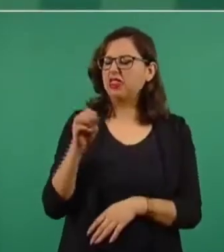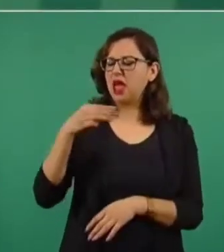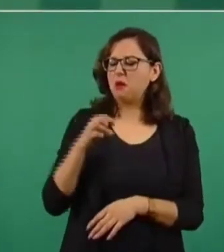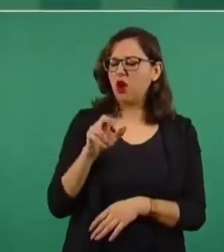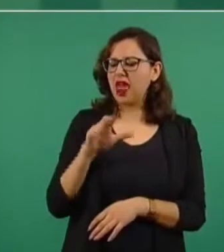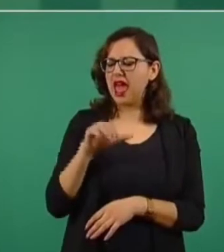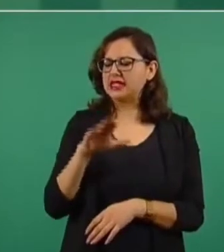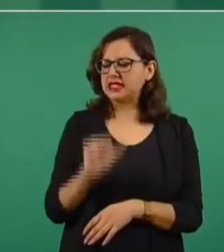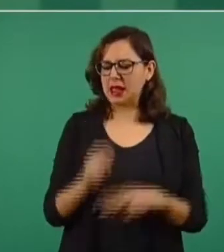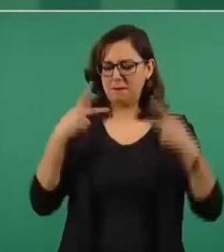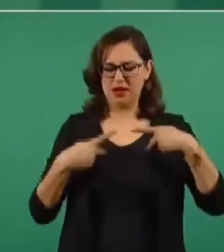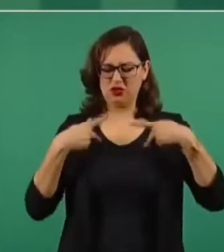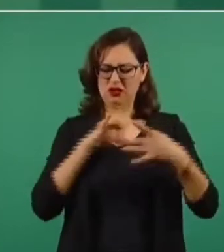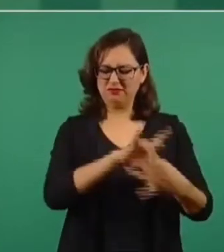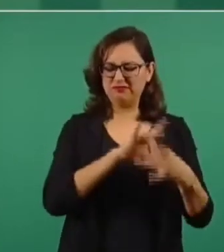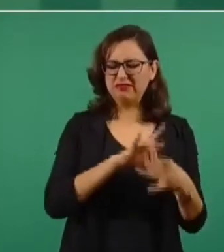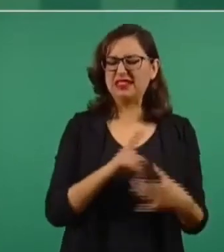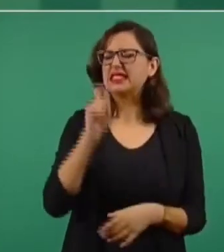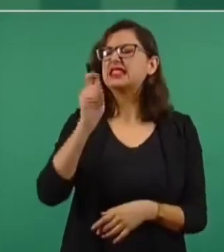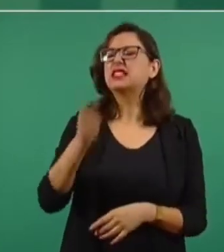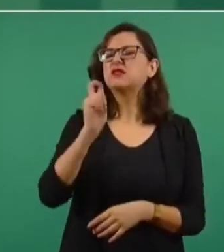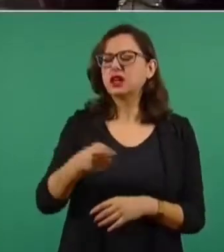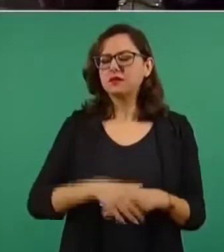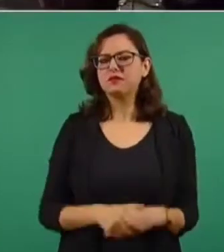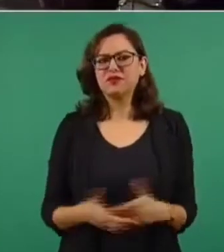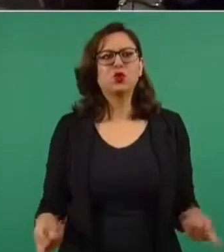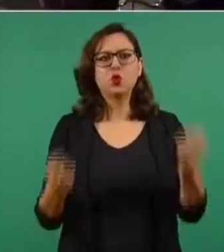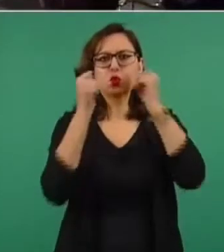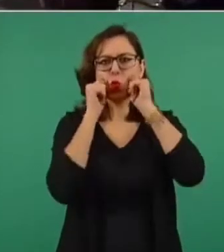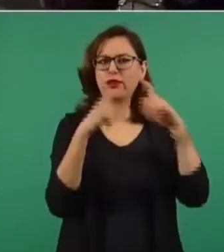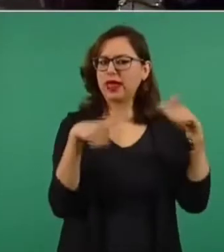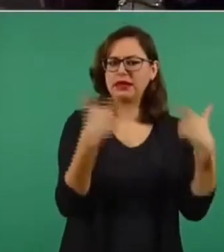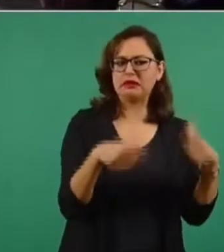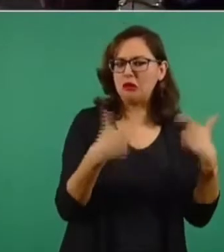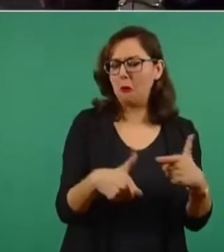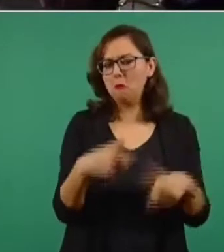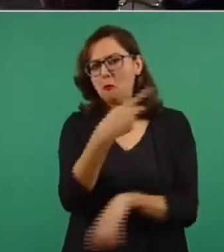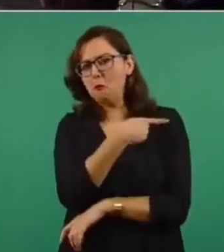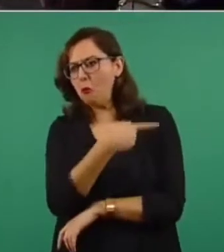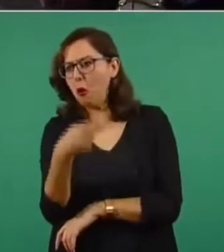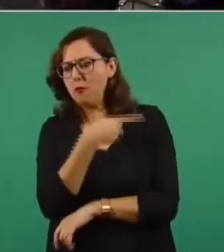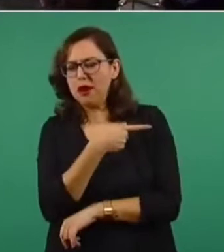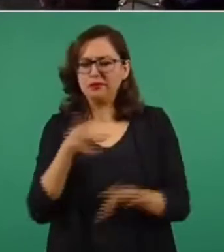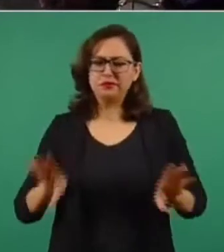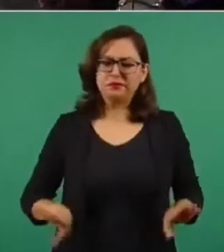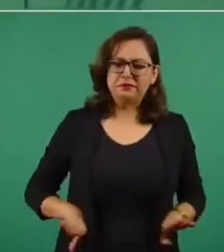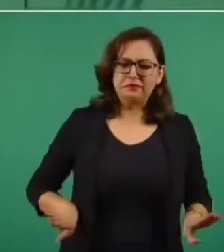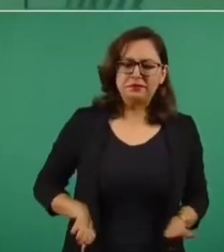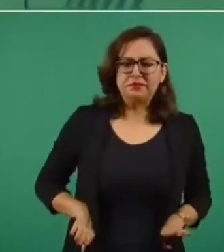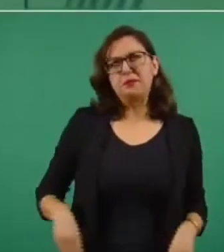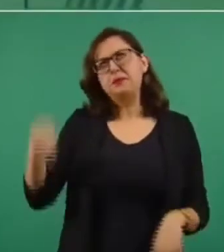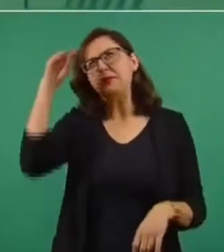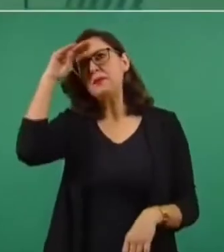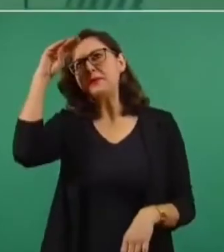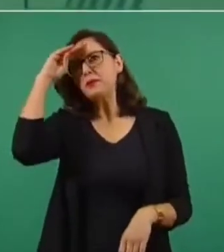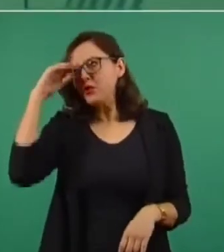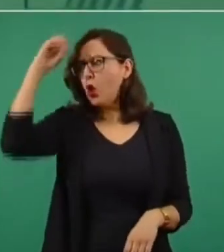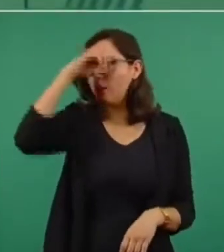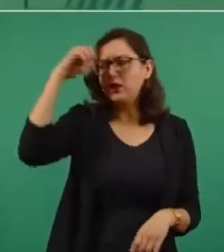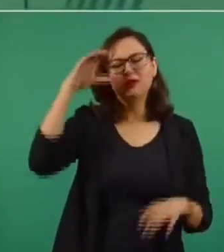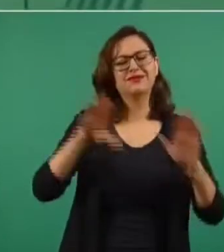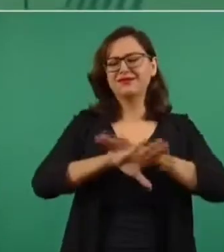de su origen, de clase o de su manera de pensar, actúa con